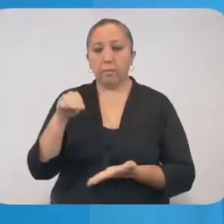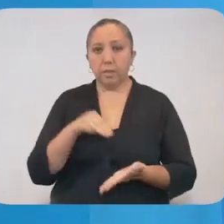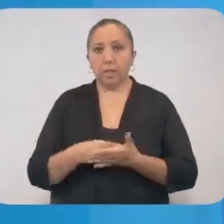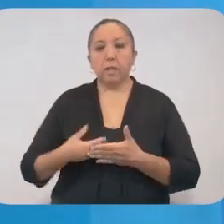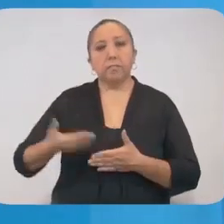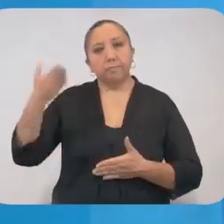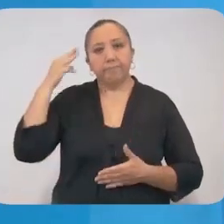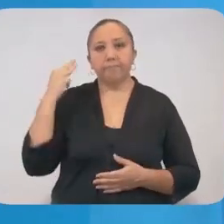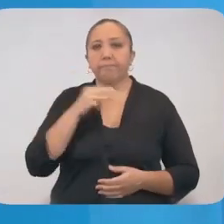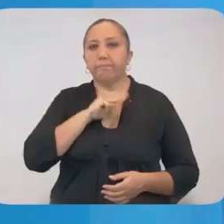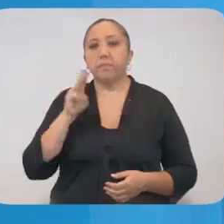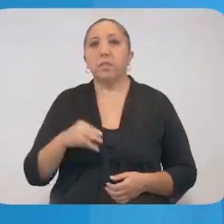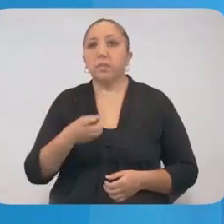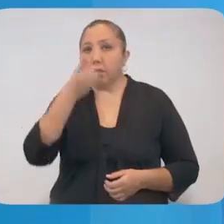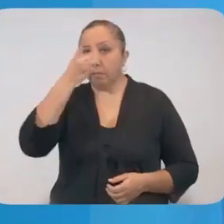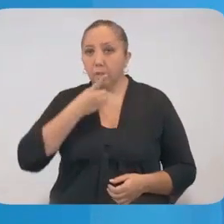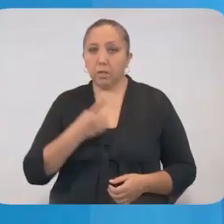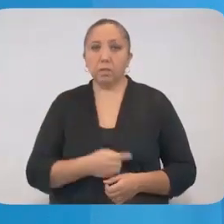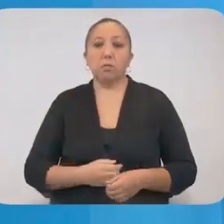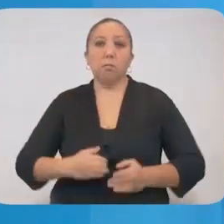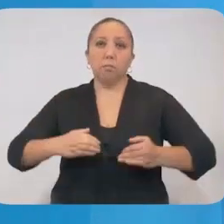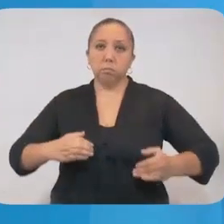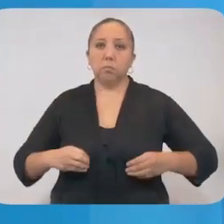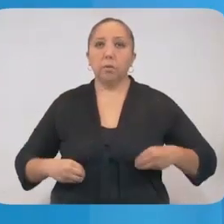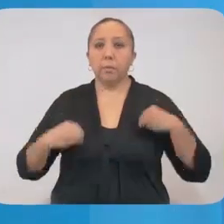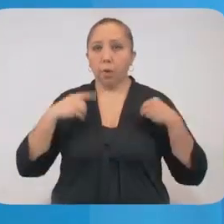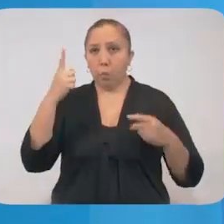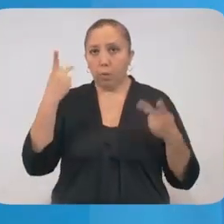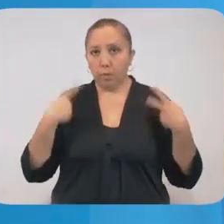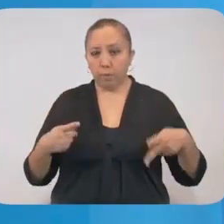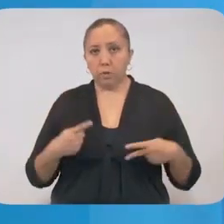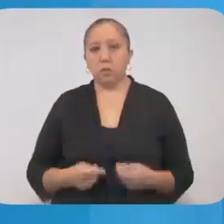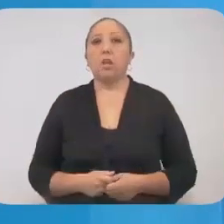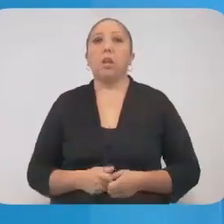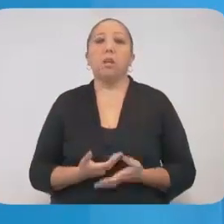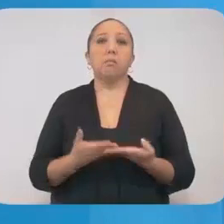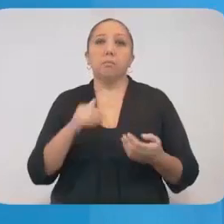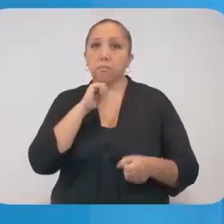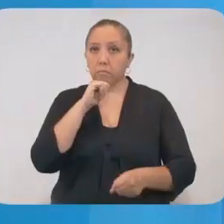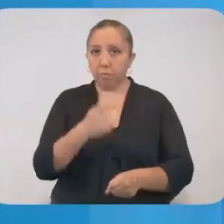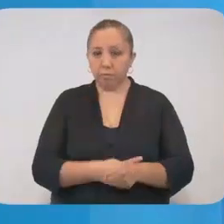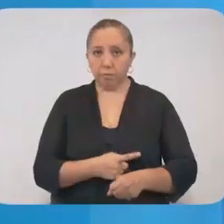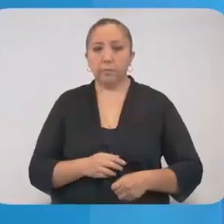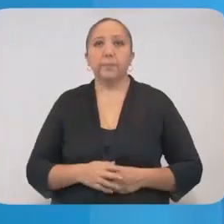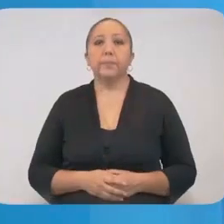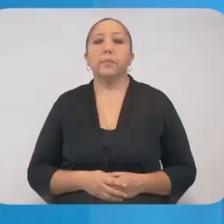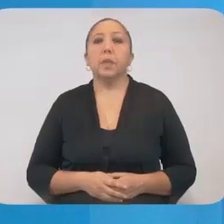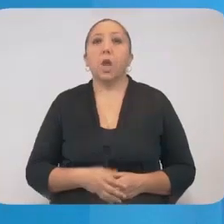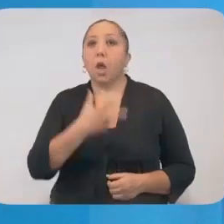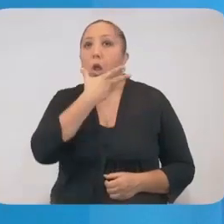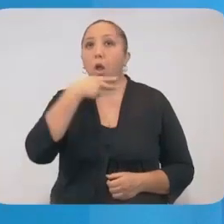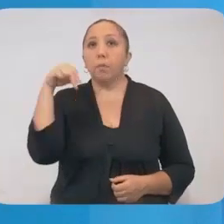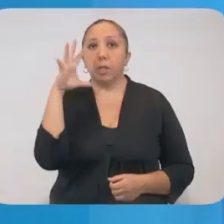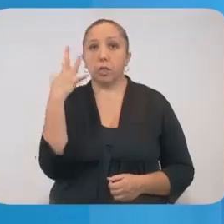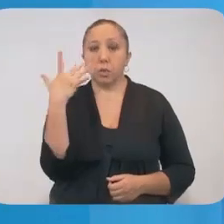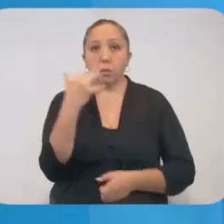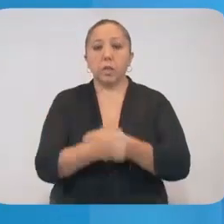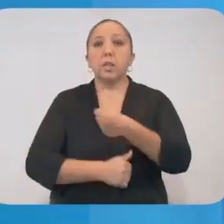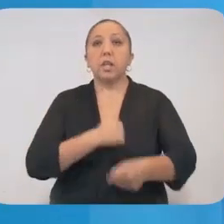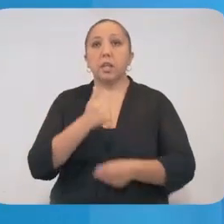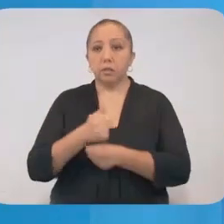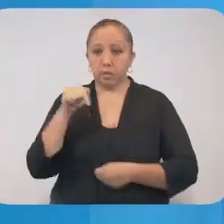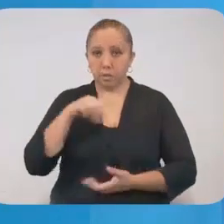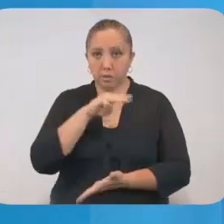y obesidad, convivía con un contacto el cual se reporta asintomático. Hombre de 50 años de Mérida, con